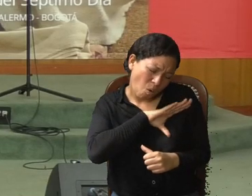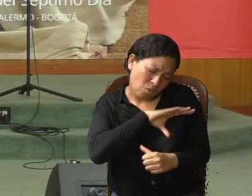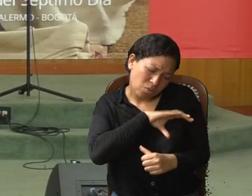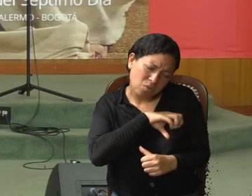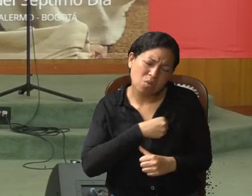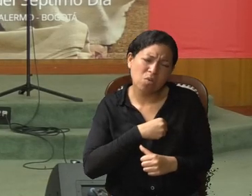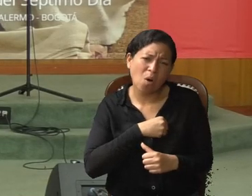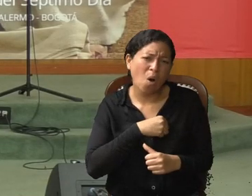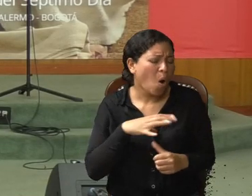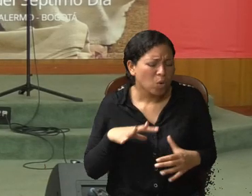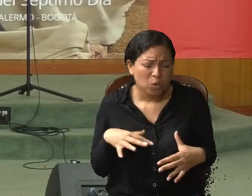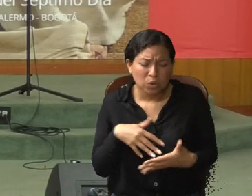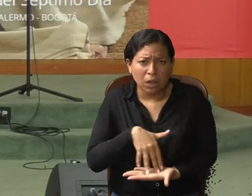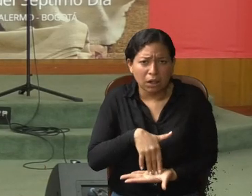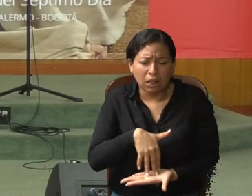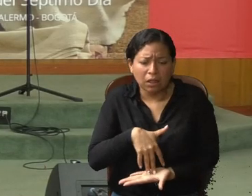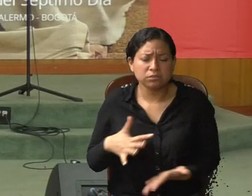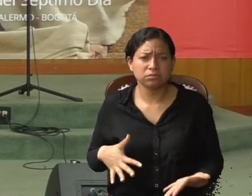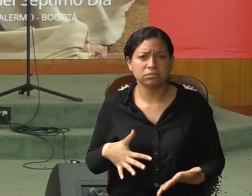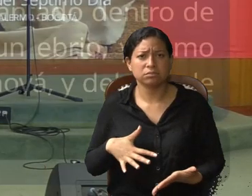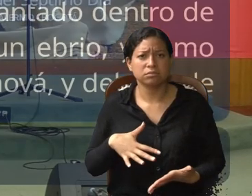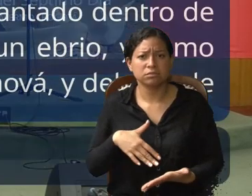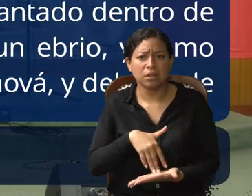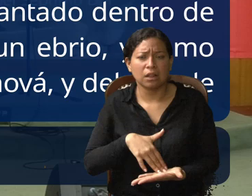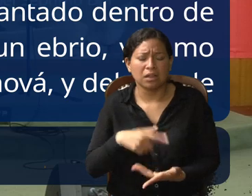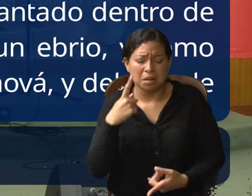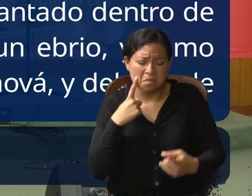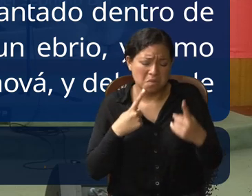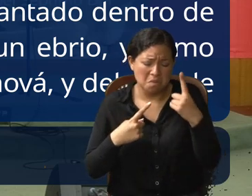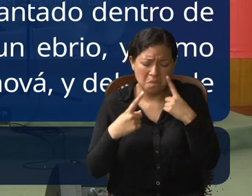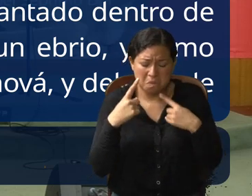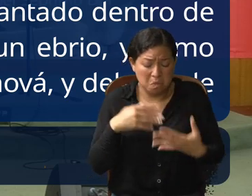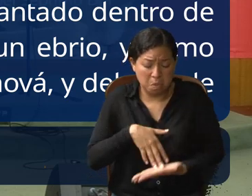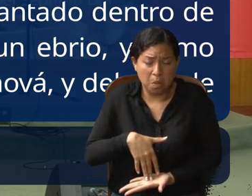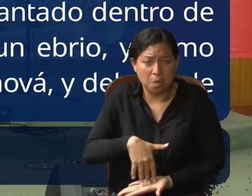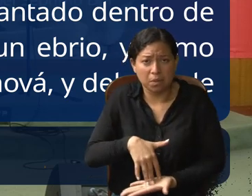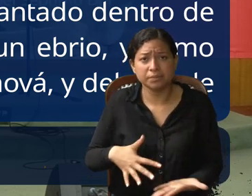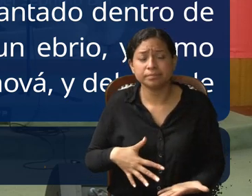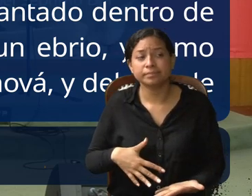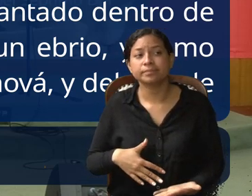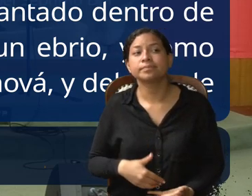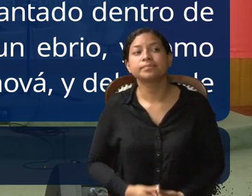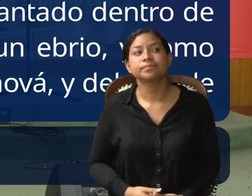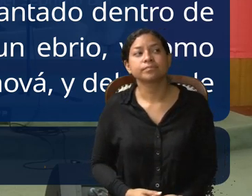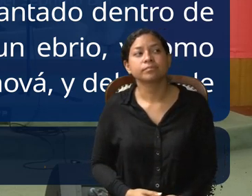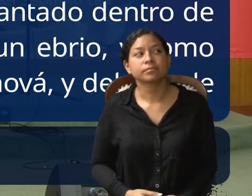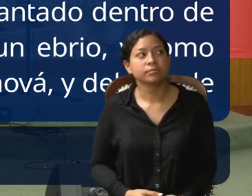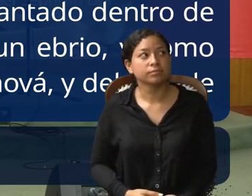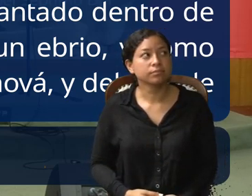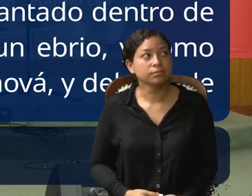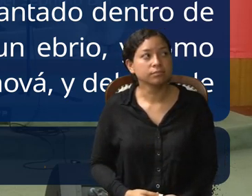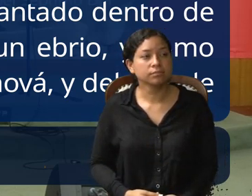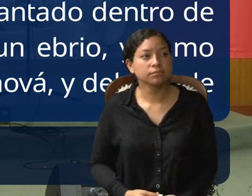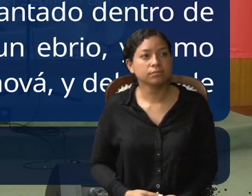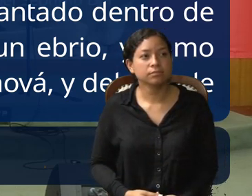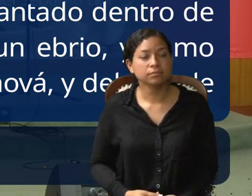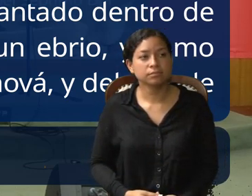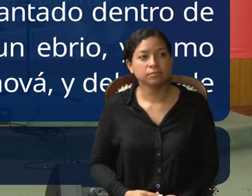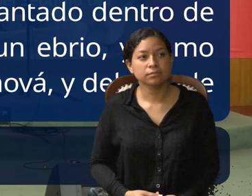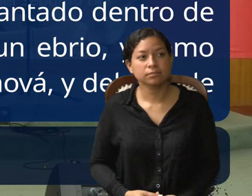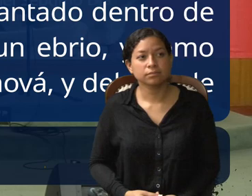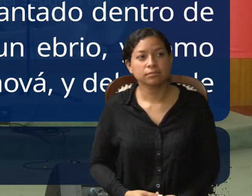tiemblan a causa de Jehová. Este tiemblan es merajefet. Vuelvo a repetirlo. A causa de